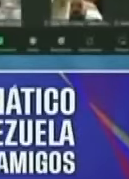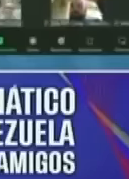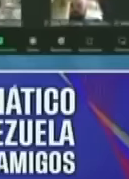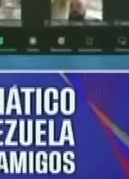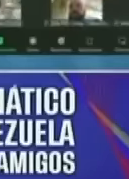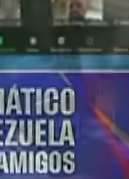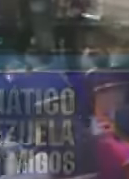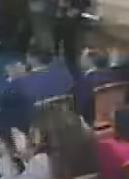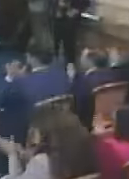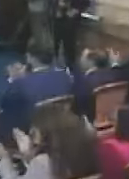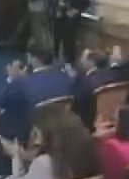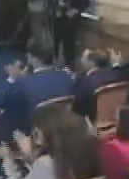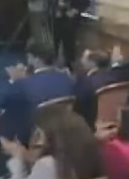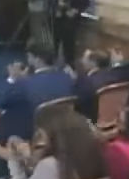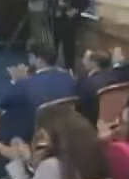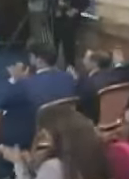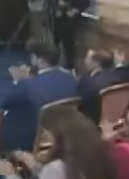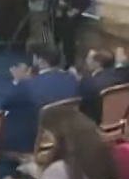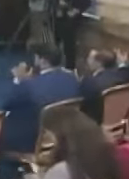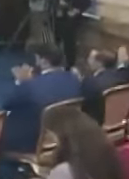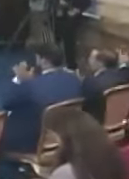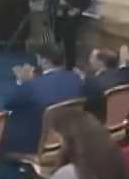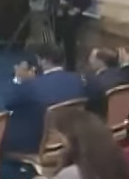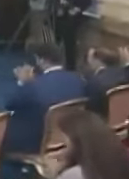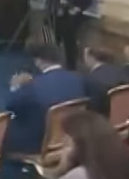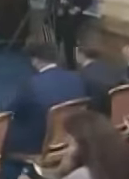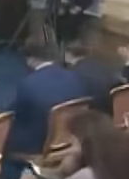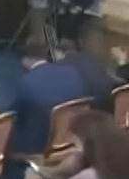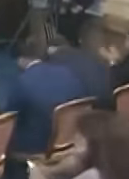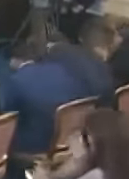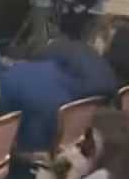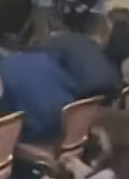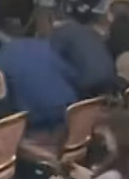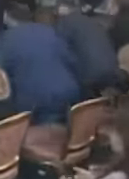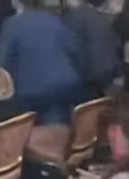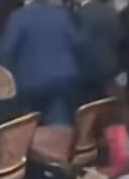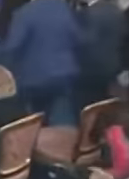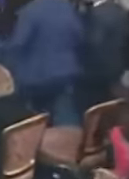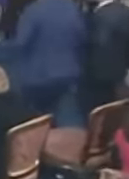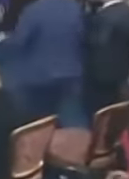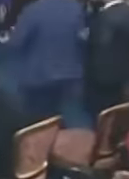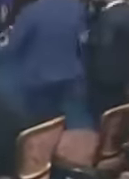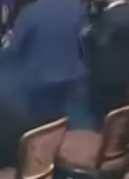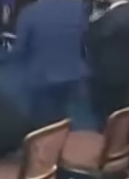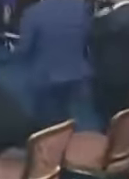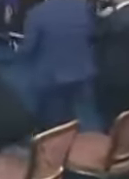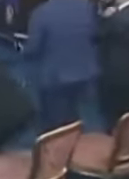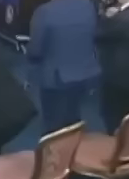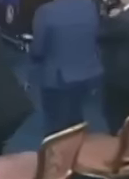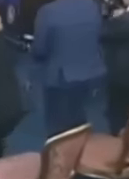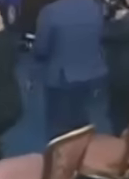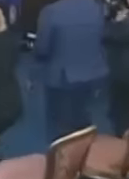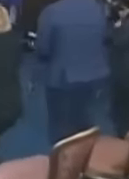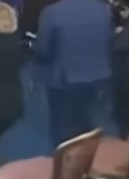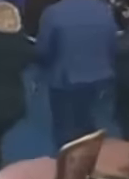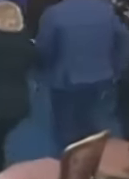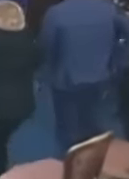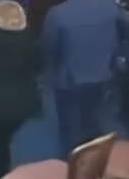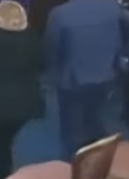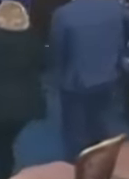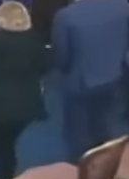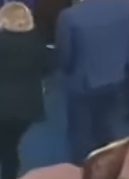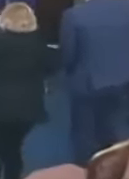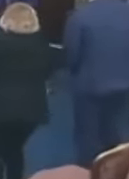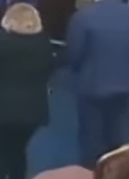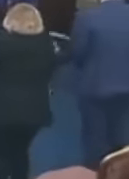gracias. Señoras y señores, por su atención, muchas gracias y muy buenas tardes. Ha concluido el acto. De